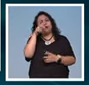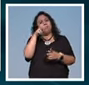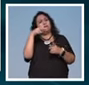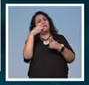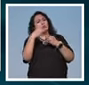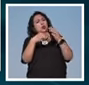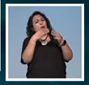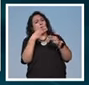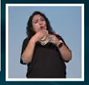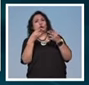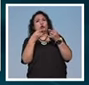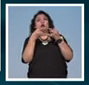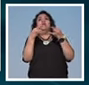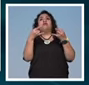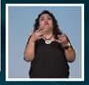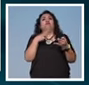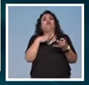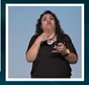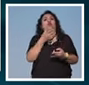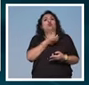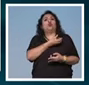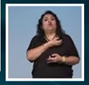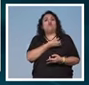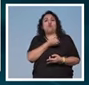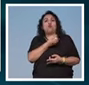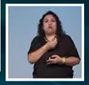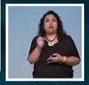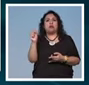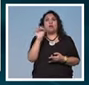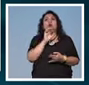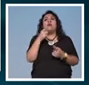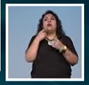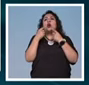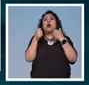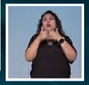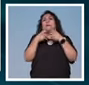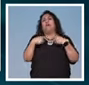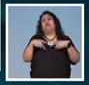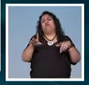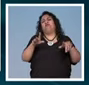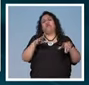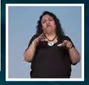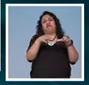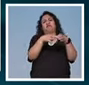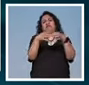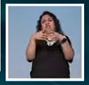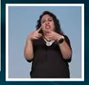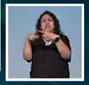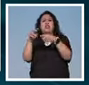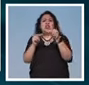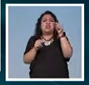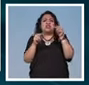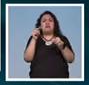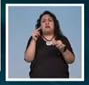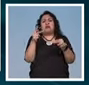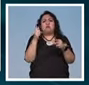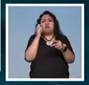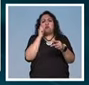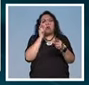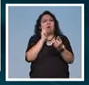su historia y tener una gran capacidad para dialogar con personas de cualquier disciplina y estrato social.